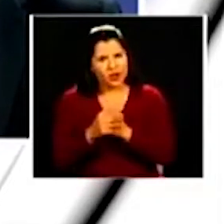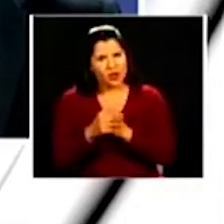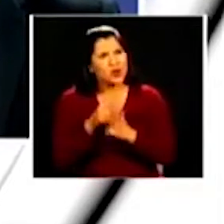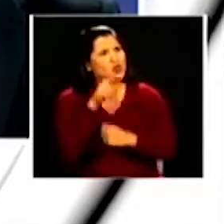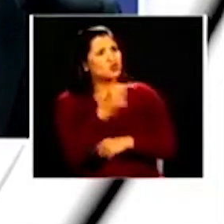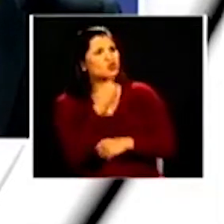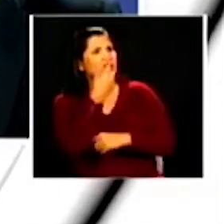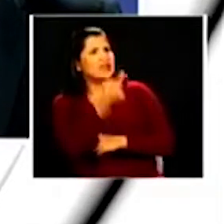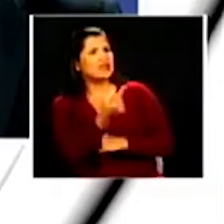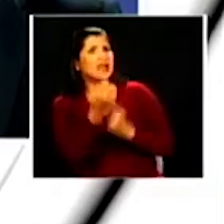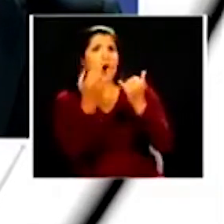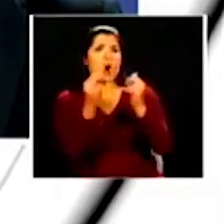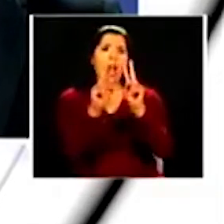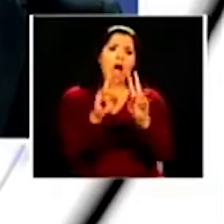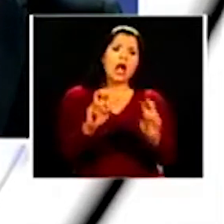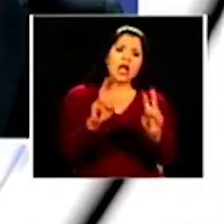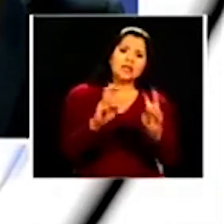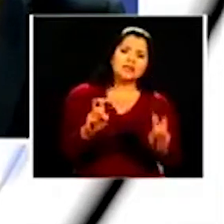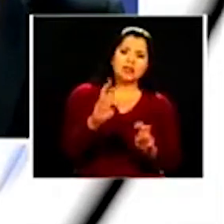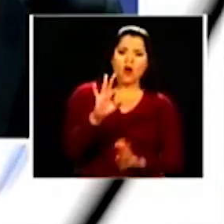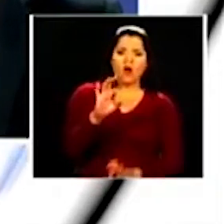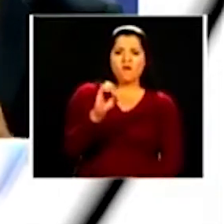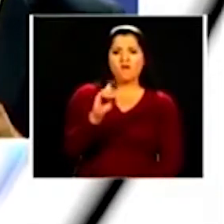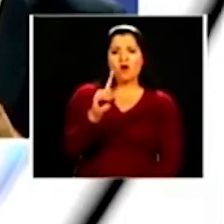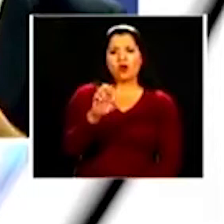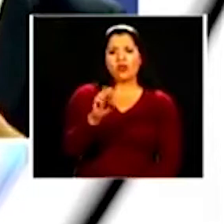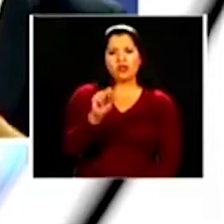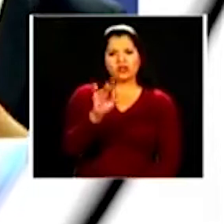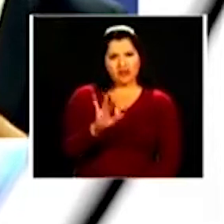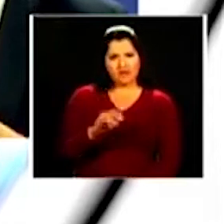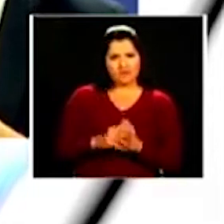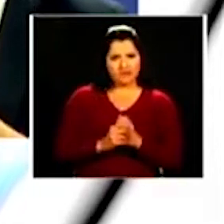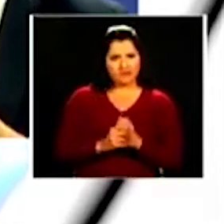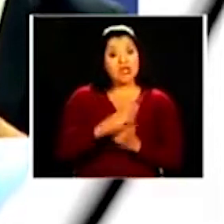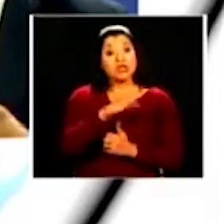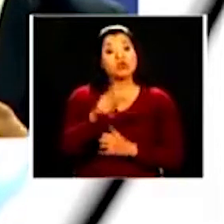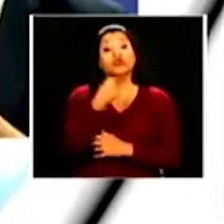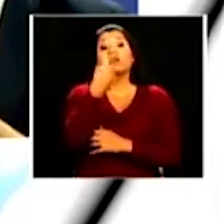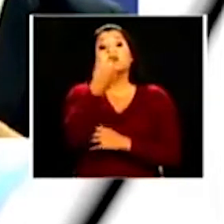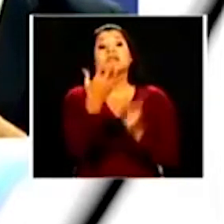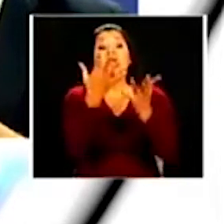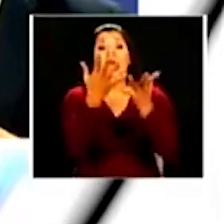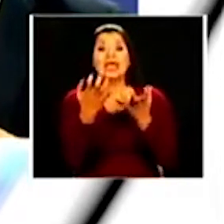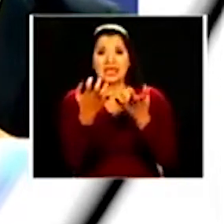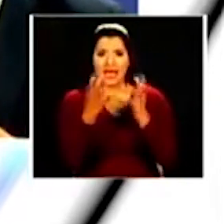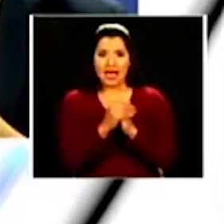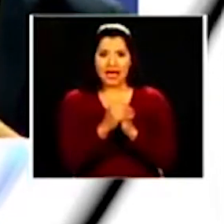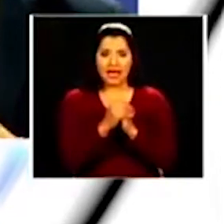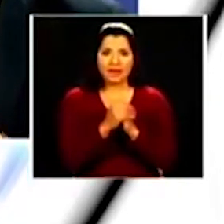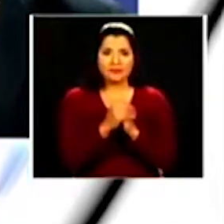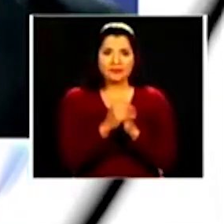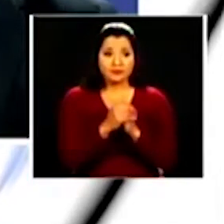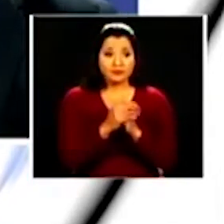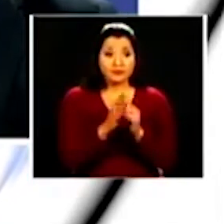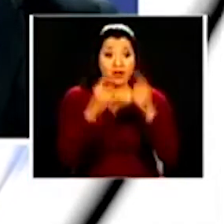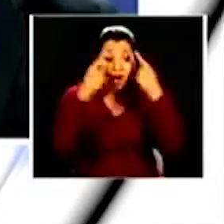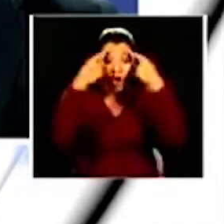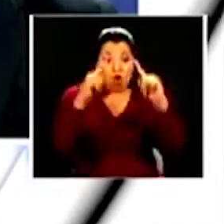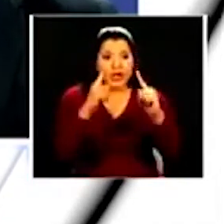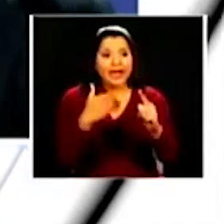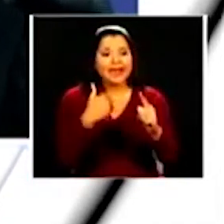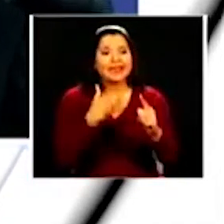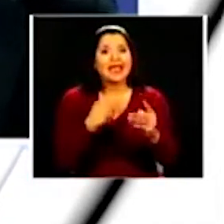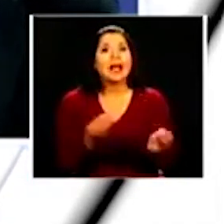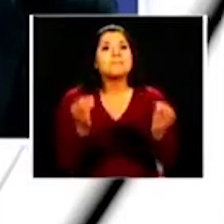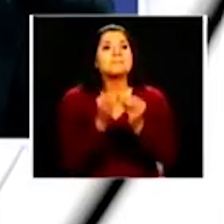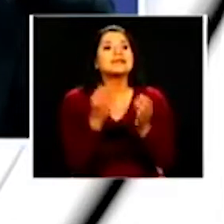lo de FODESAF. Y usted plantea que quiere hacer crecer, porque no crecieron, las ayudas para los adultos mayores. Pero